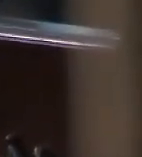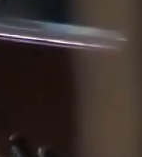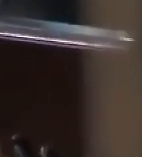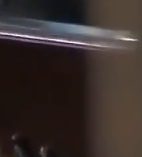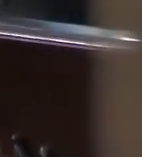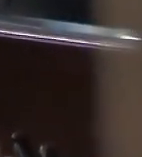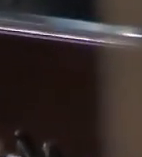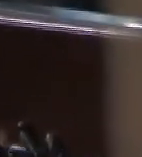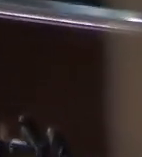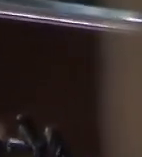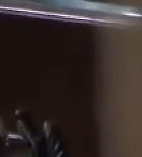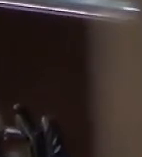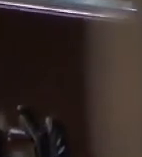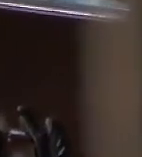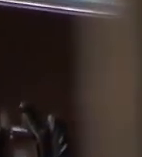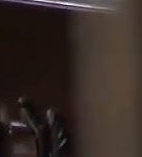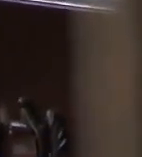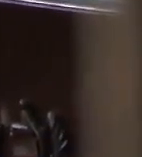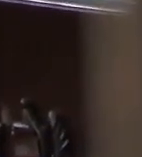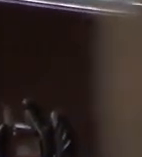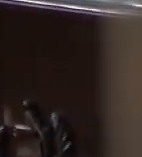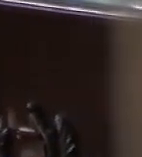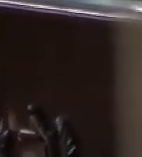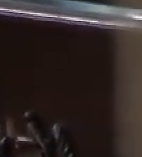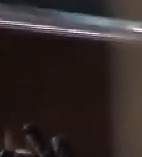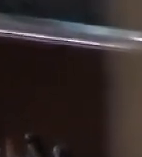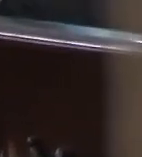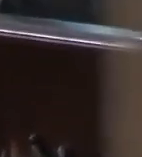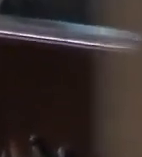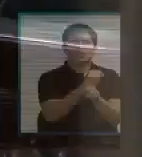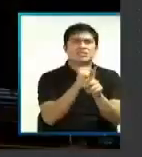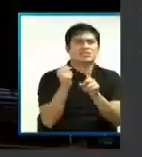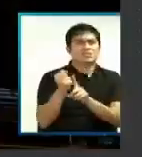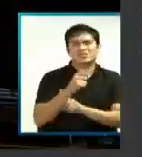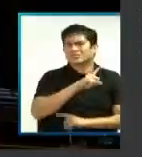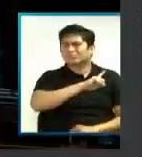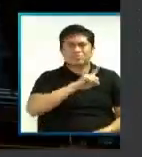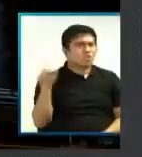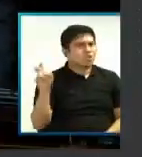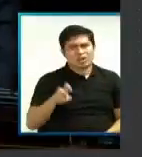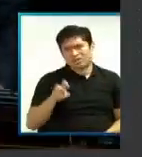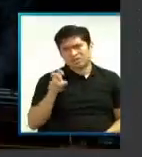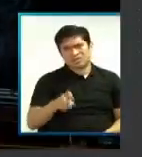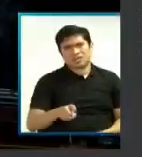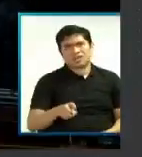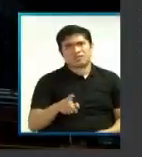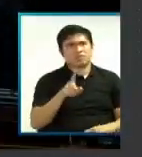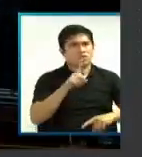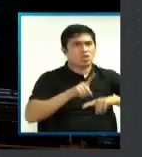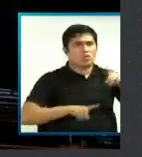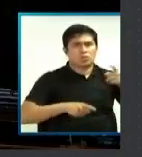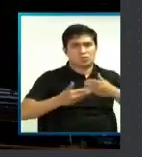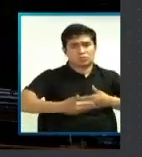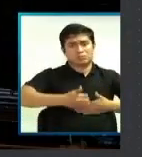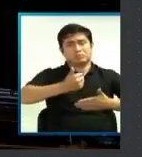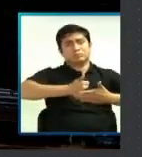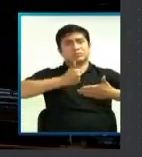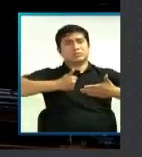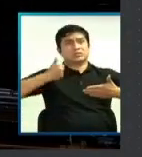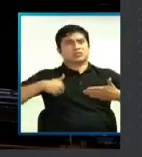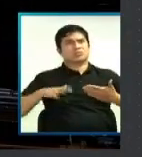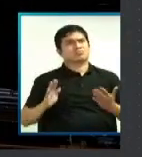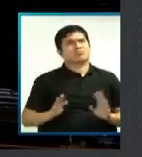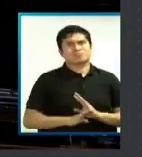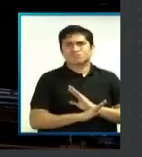rato, y la petición clara de 48 cartones y del pueblo de Guatemala es que se archive la